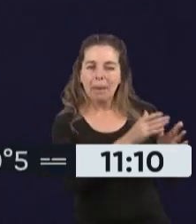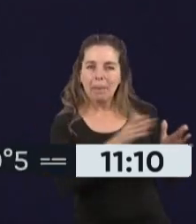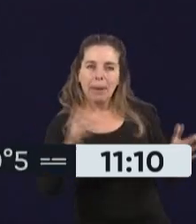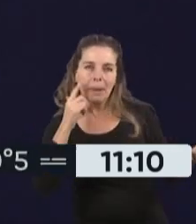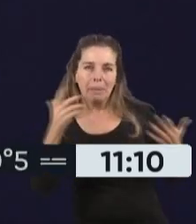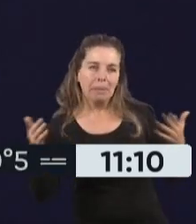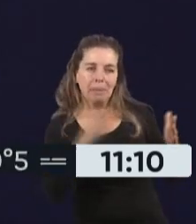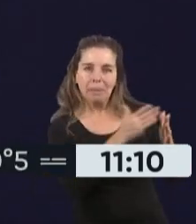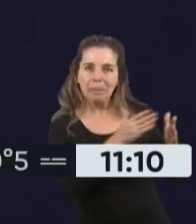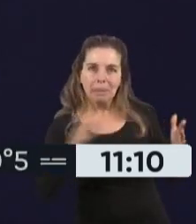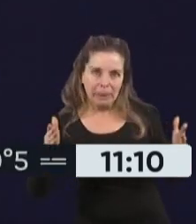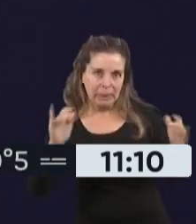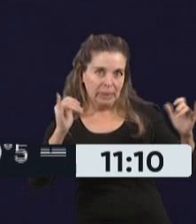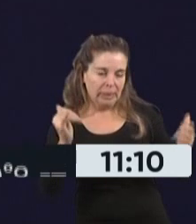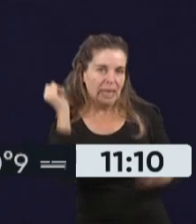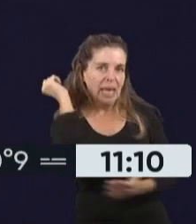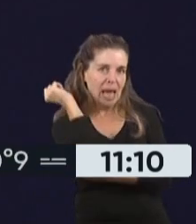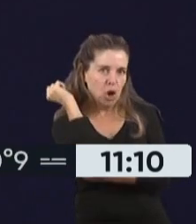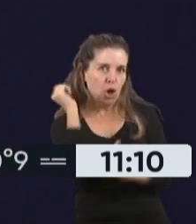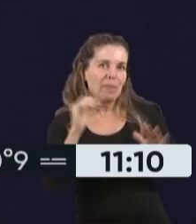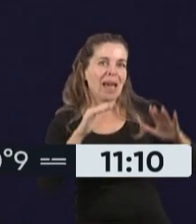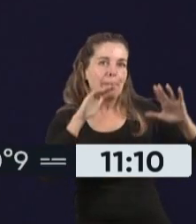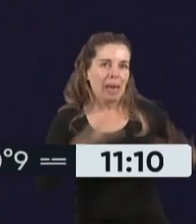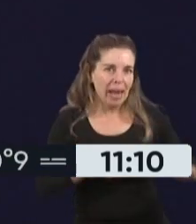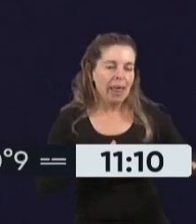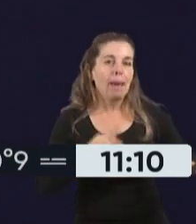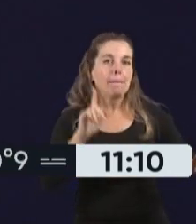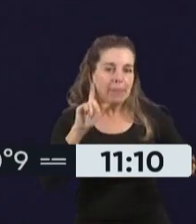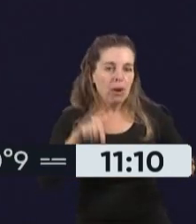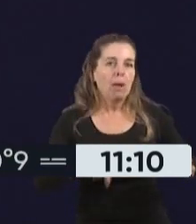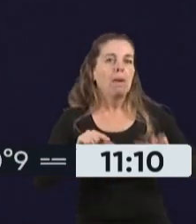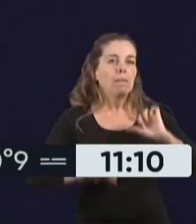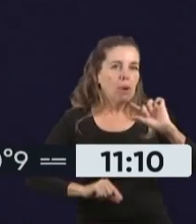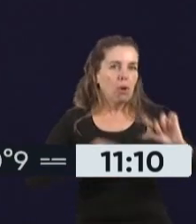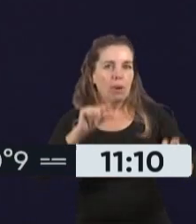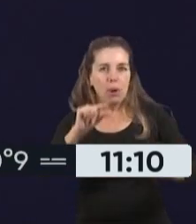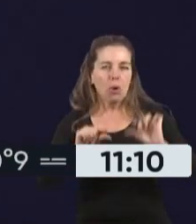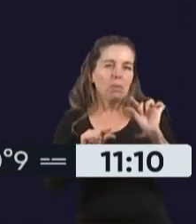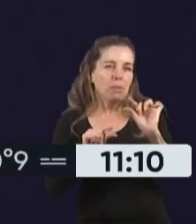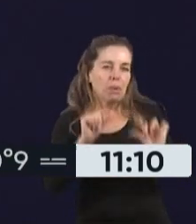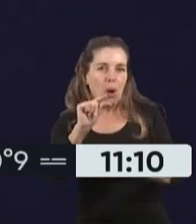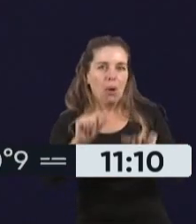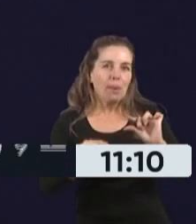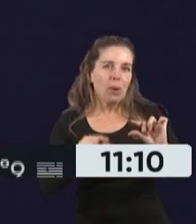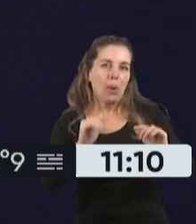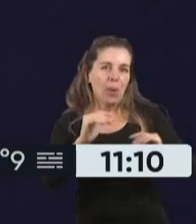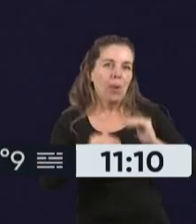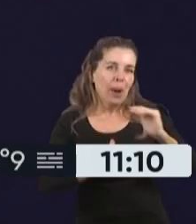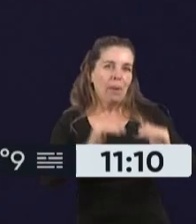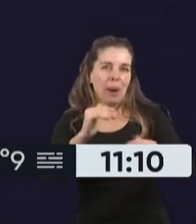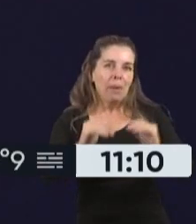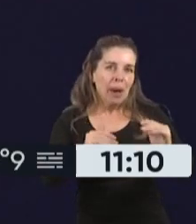de retracción económica, no cabe ninguna duda, de hecho son los números que estamos viendo. Te